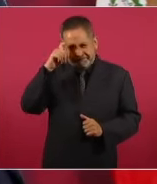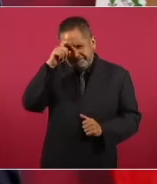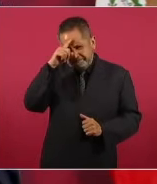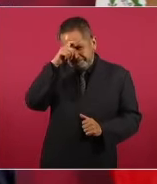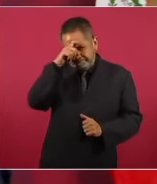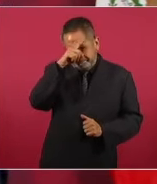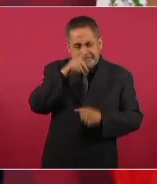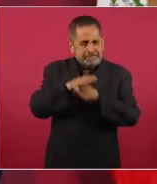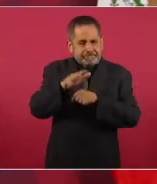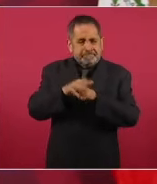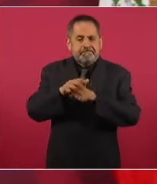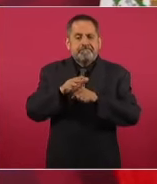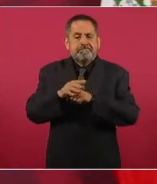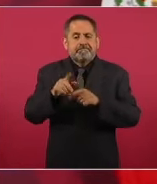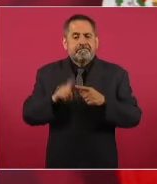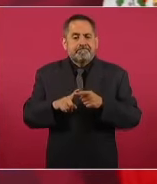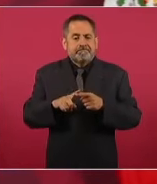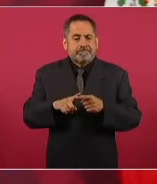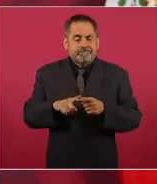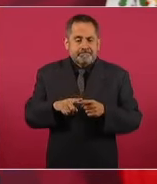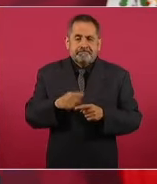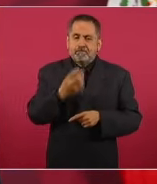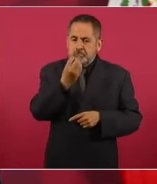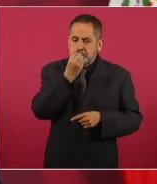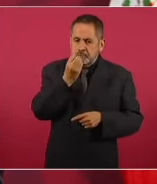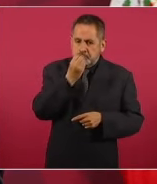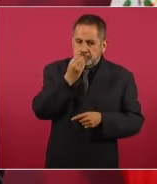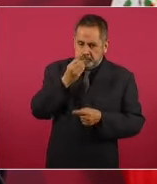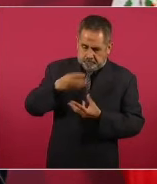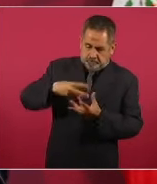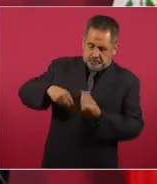complejo es en la autosuficiencia alimentaria.